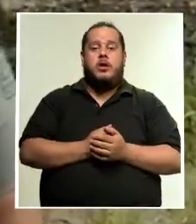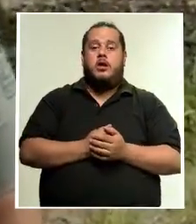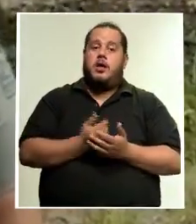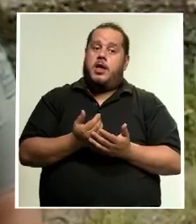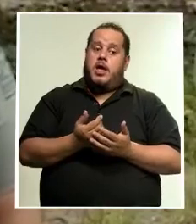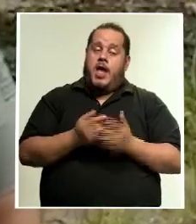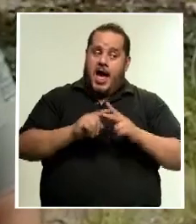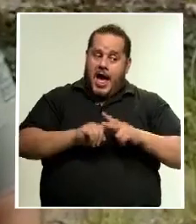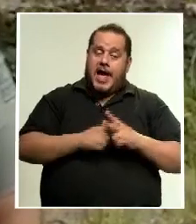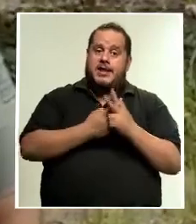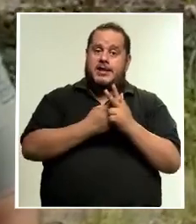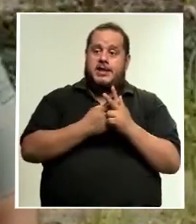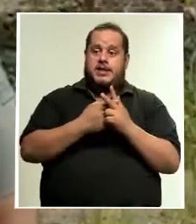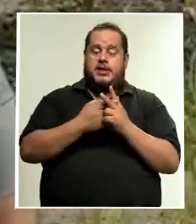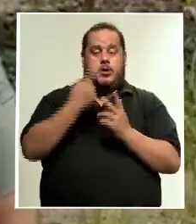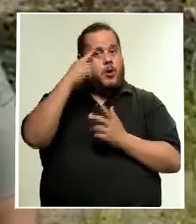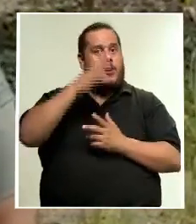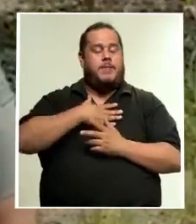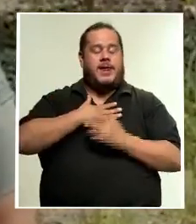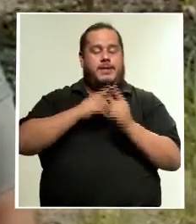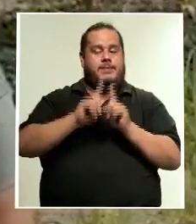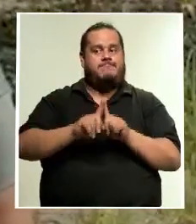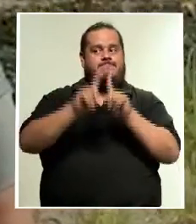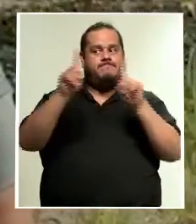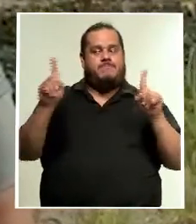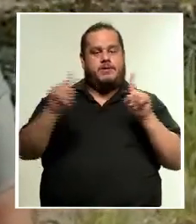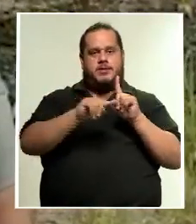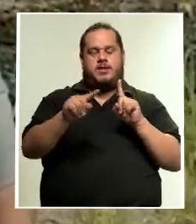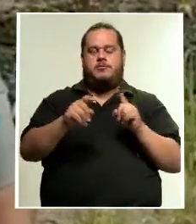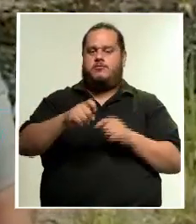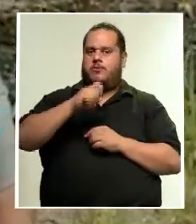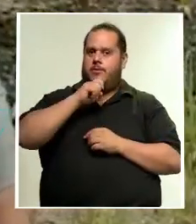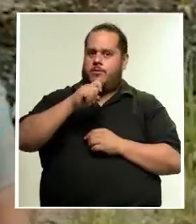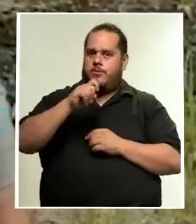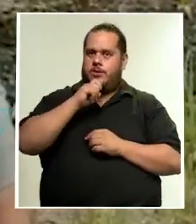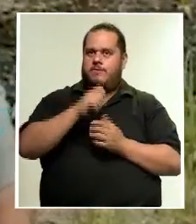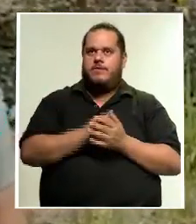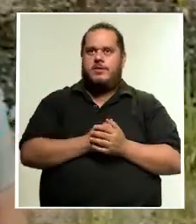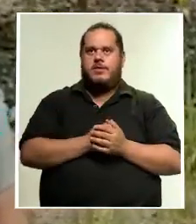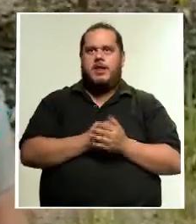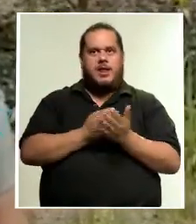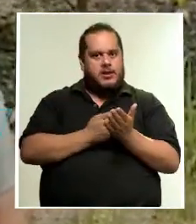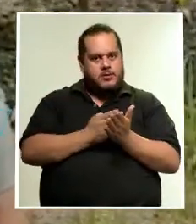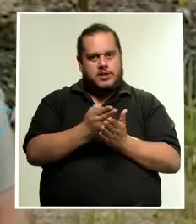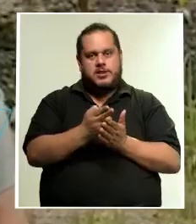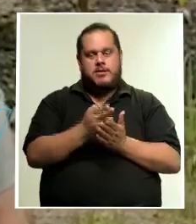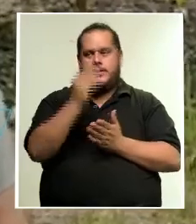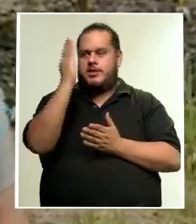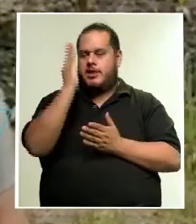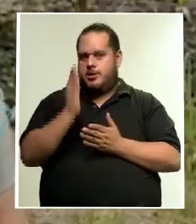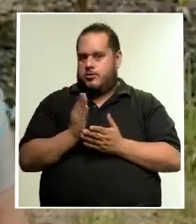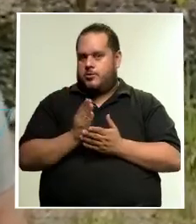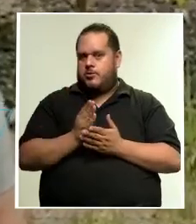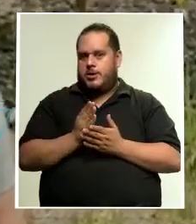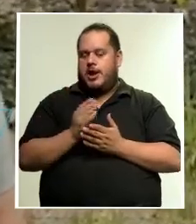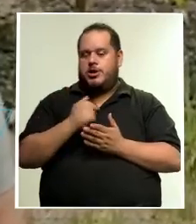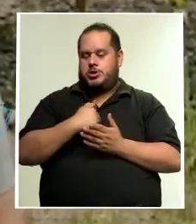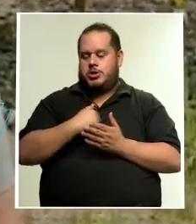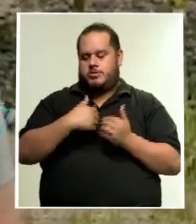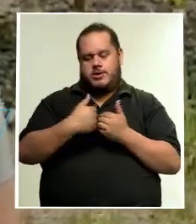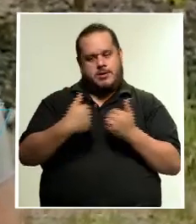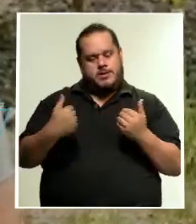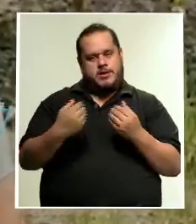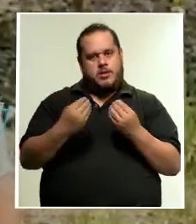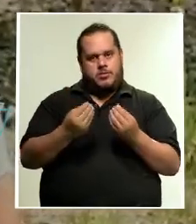al inicio alejarme de ellos fue muy difícil. Sinceramente, nunca me había apartado